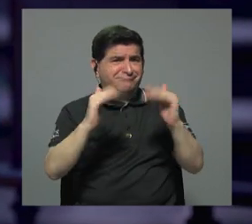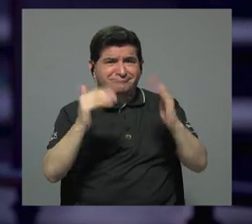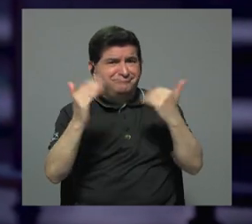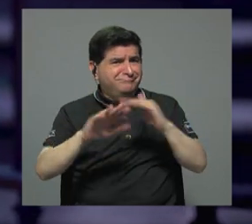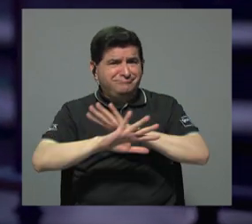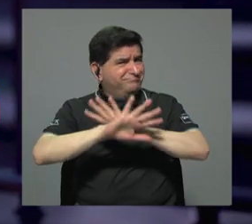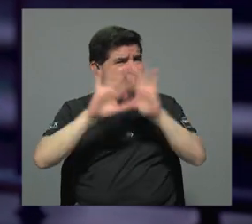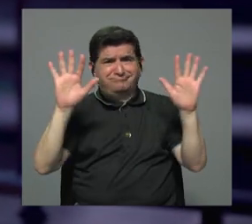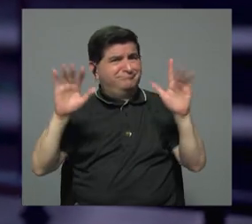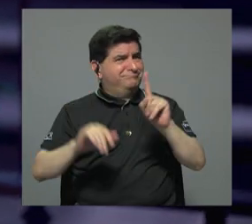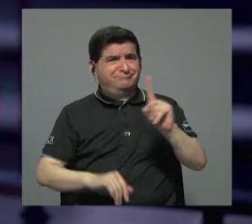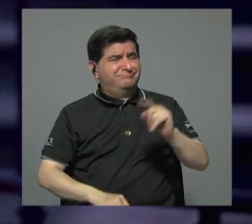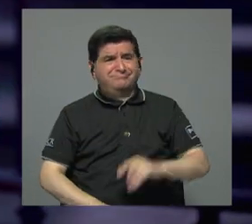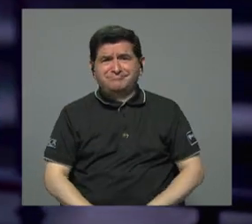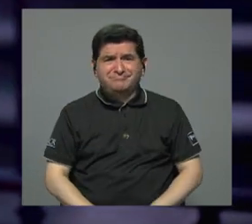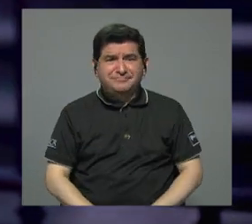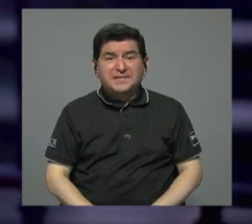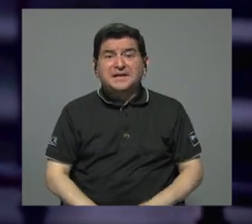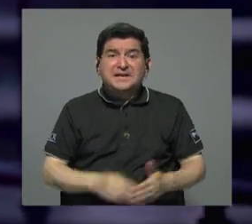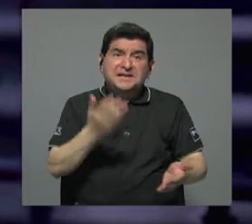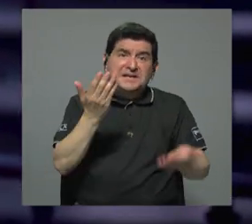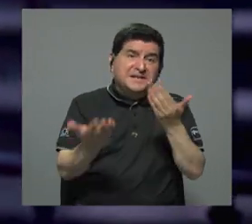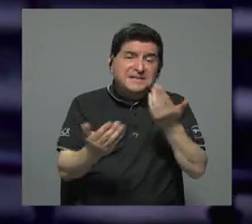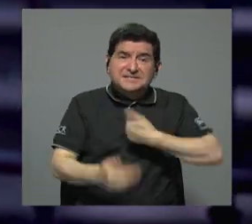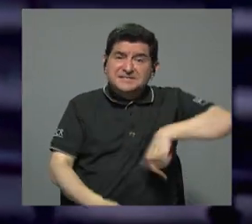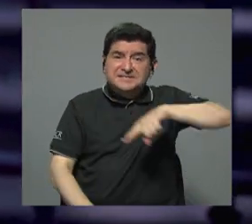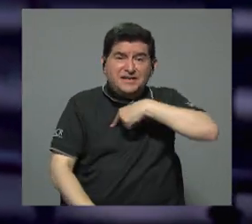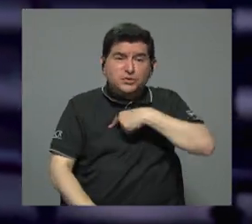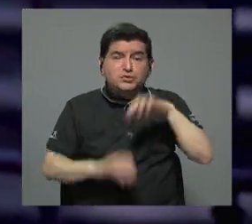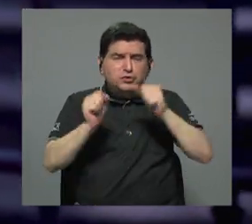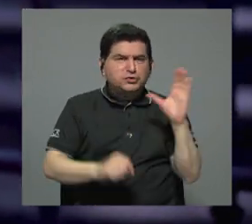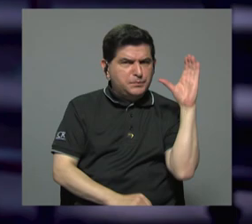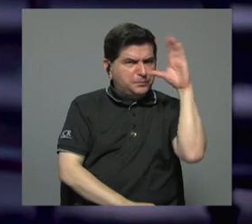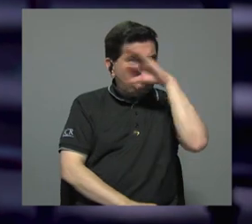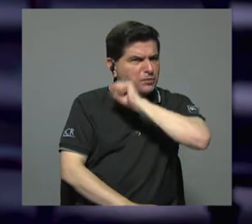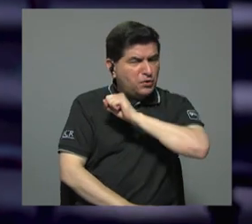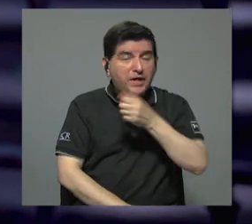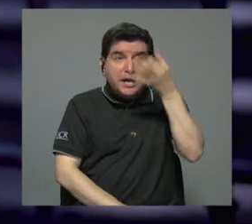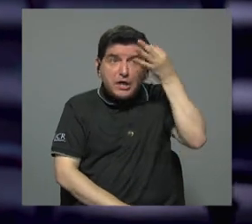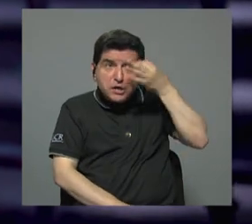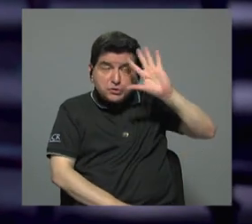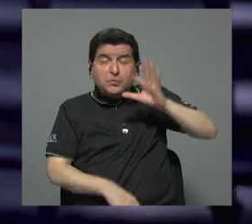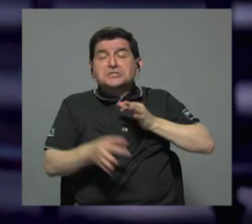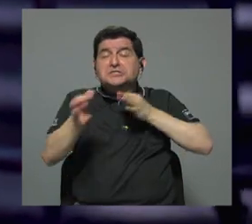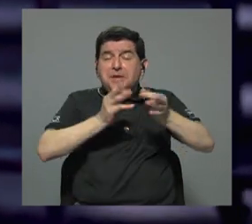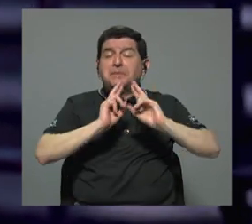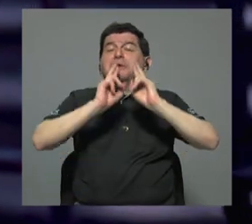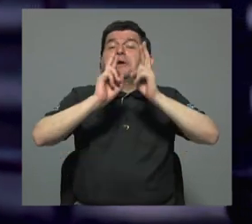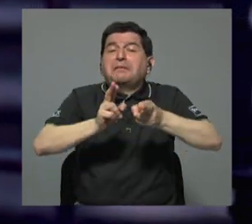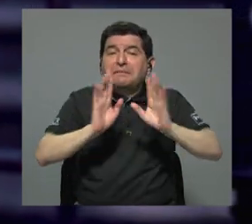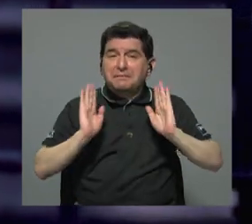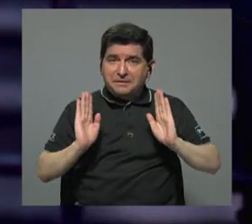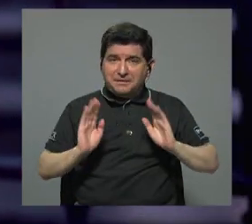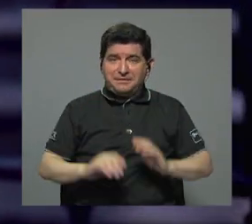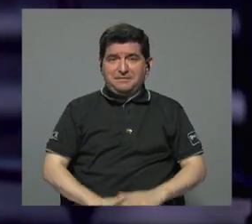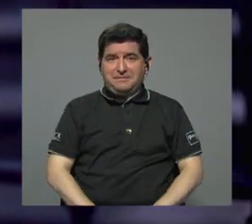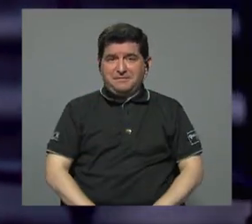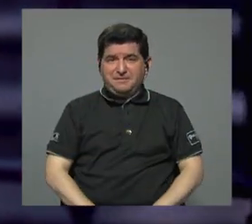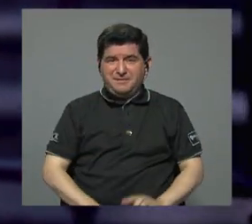la transparencia como para que nosotros nos demos cuenta se supone que rinden cuentas pero